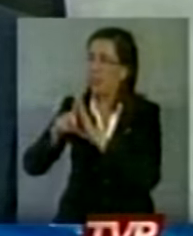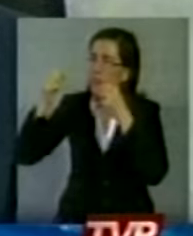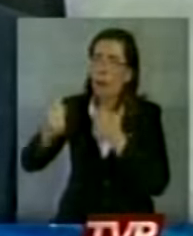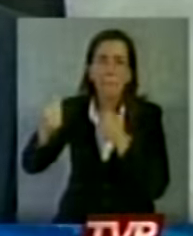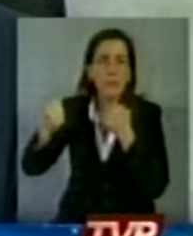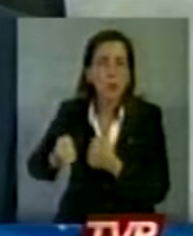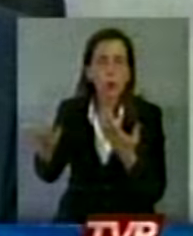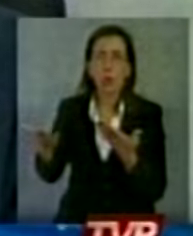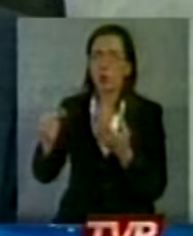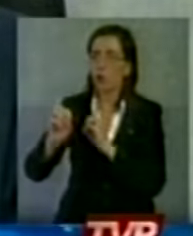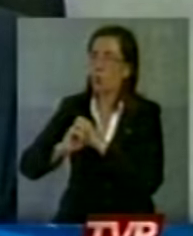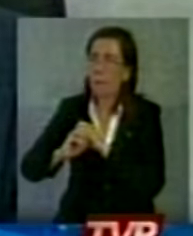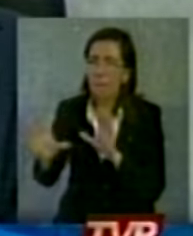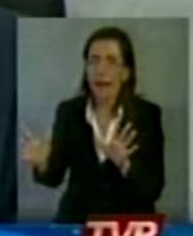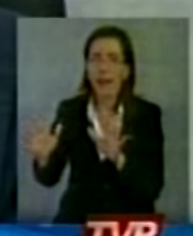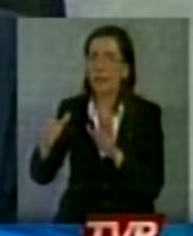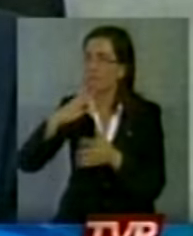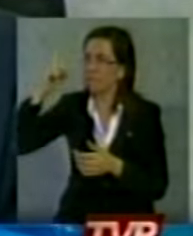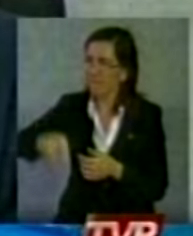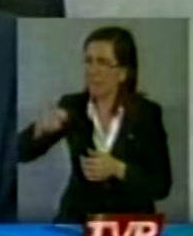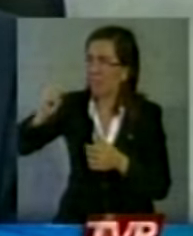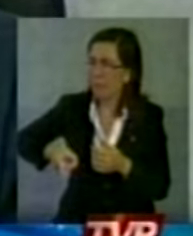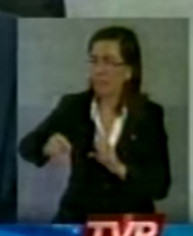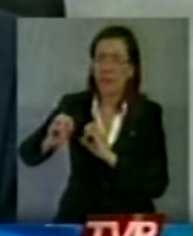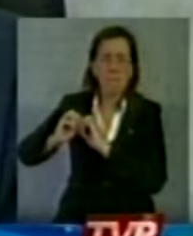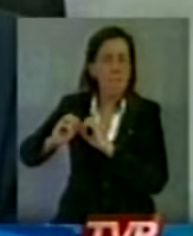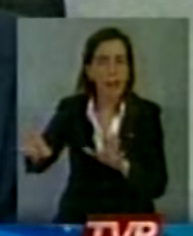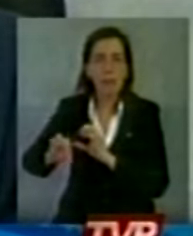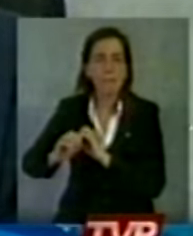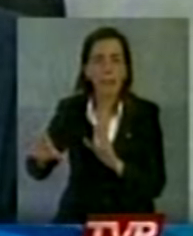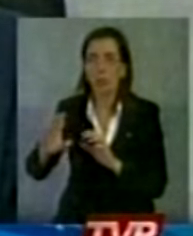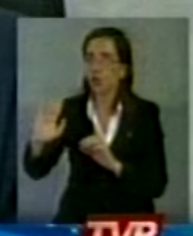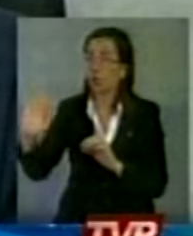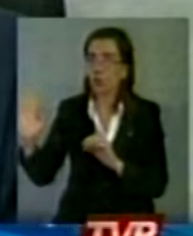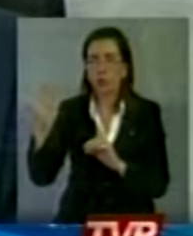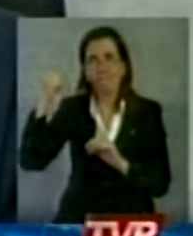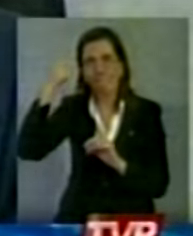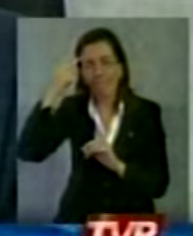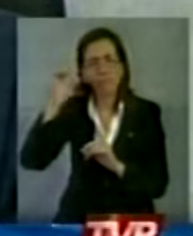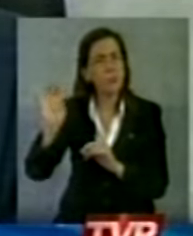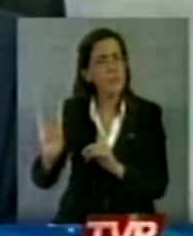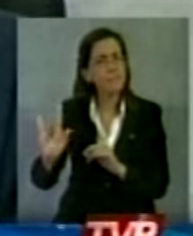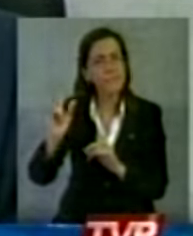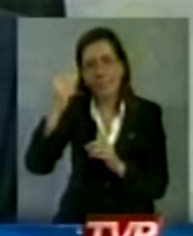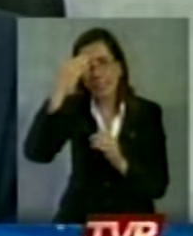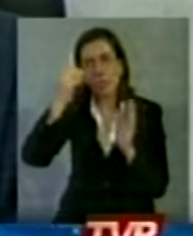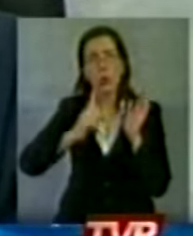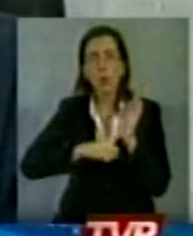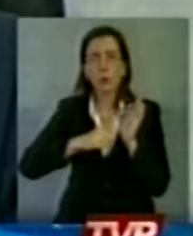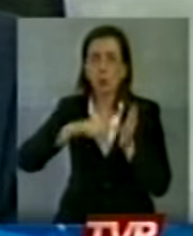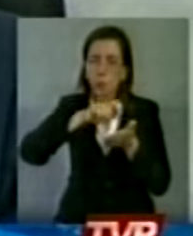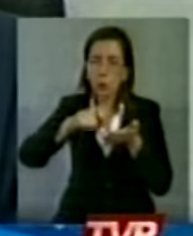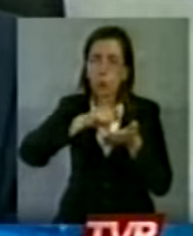capricho, de la arbitrariedad y del antojo, para el que difícilmente podría